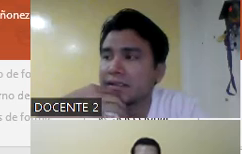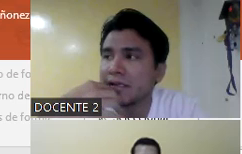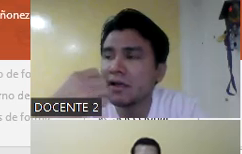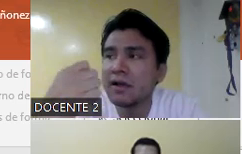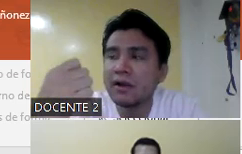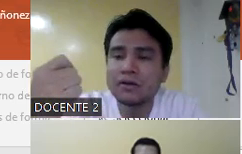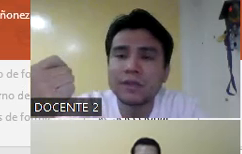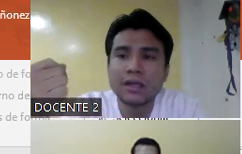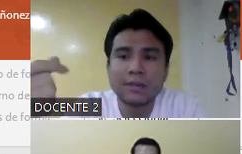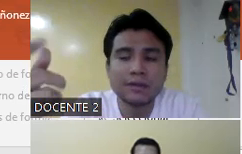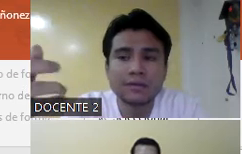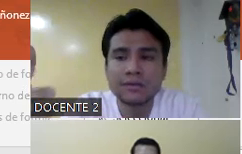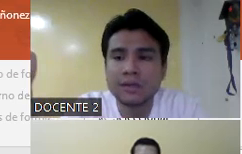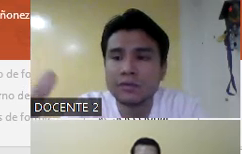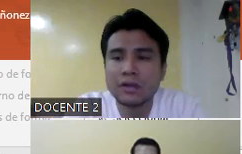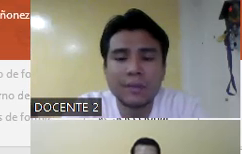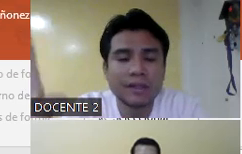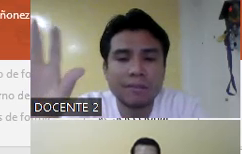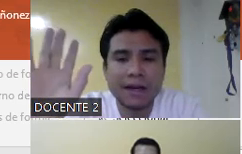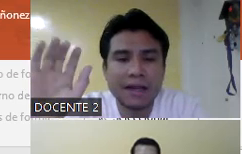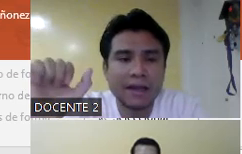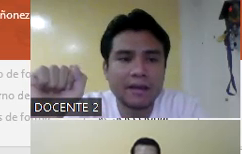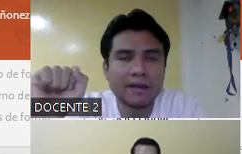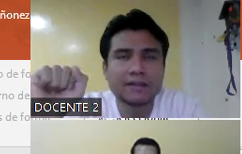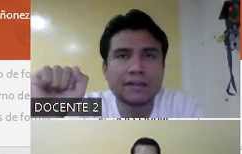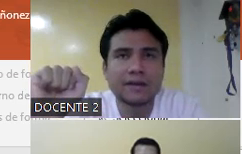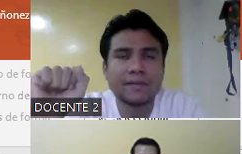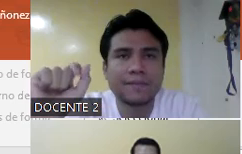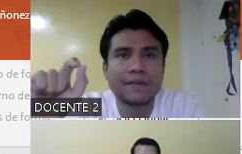las clases, los medicamentos que usamos solamente para